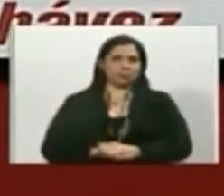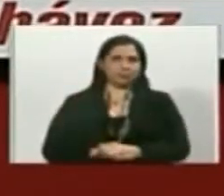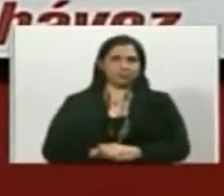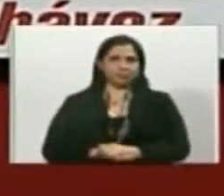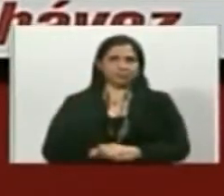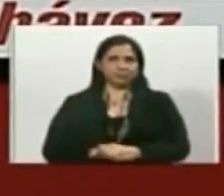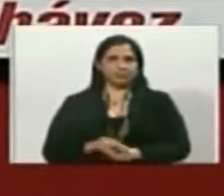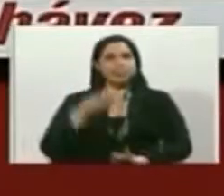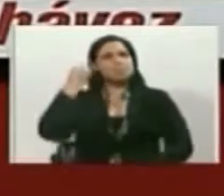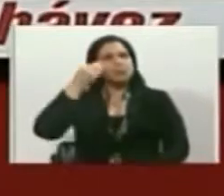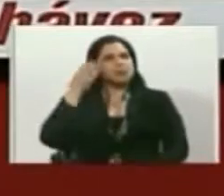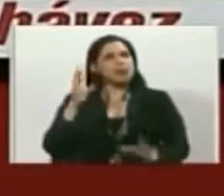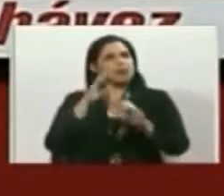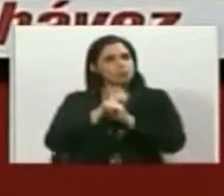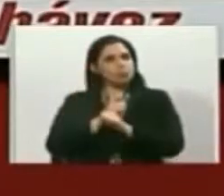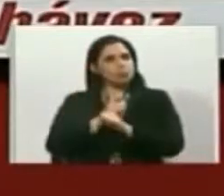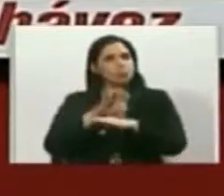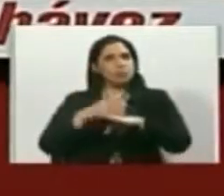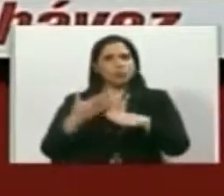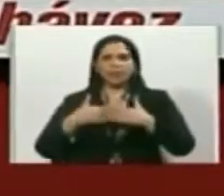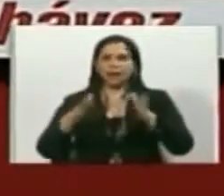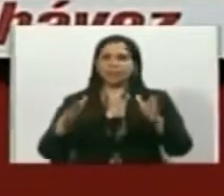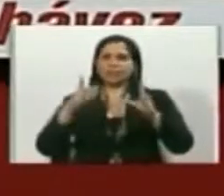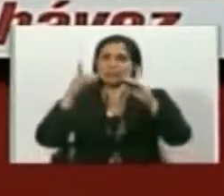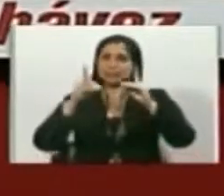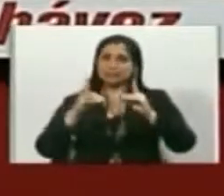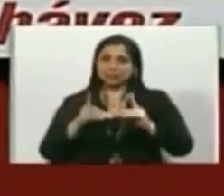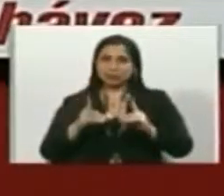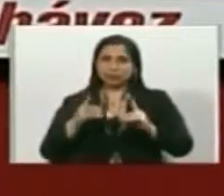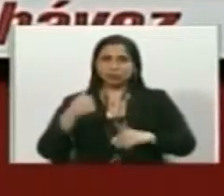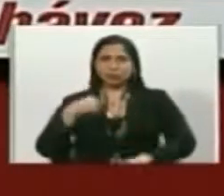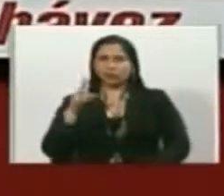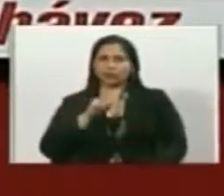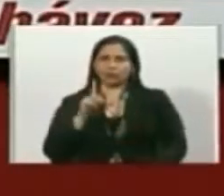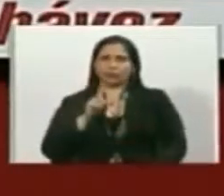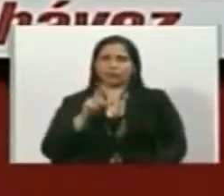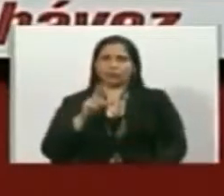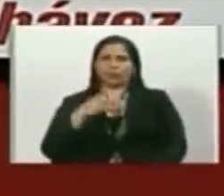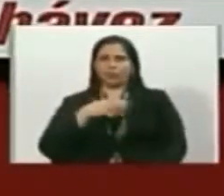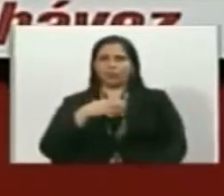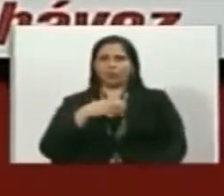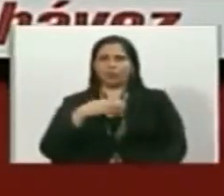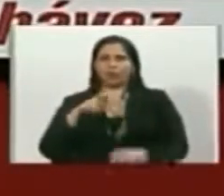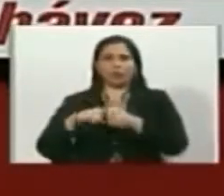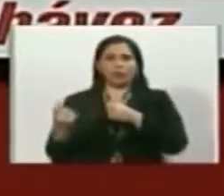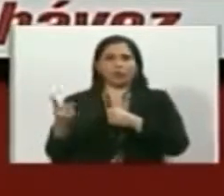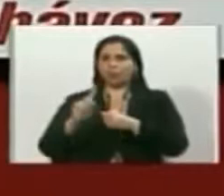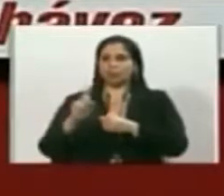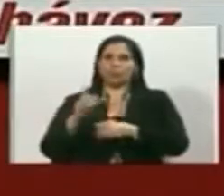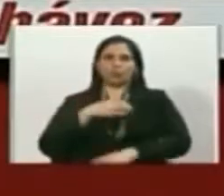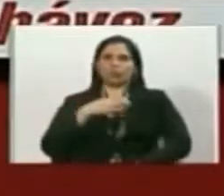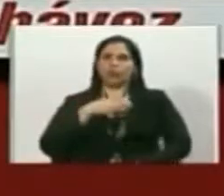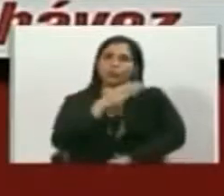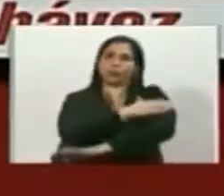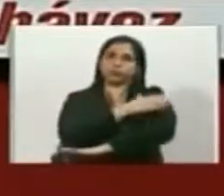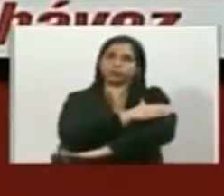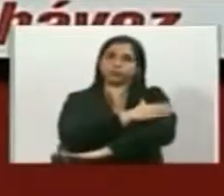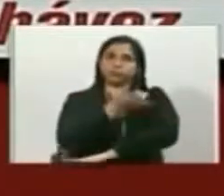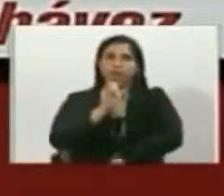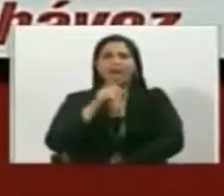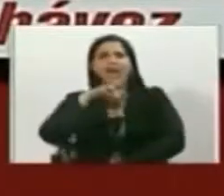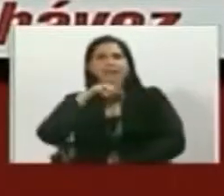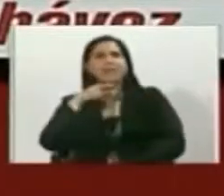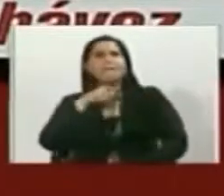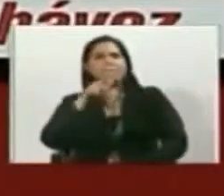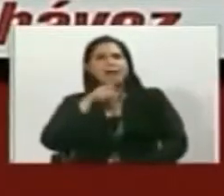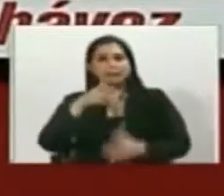Esta noche lo voy a pensar, pero te garantizo que la decisión va a ser no. Yo no puedo desbloquear a Escuálido. Escuálido, que en mi Twitter, que hable mal de Chávez,